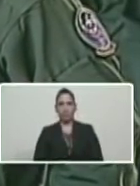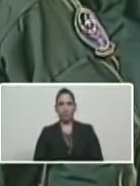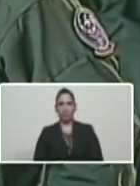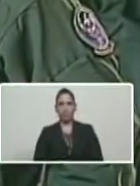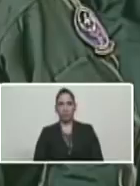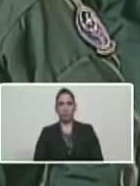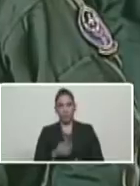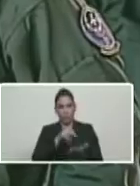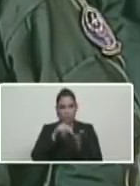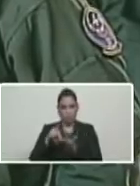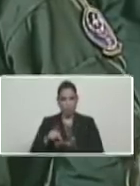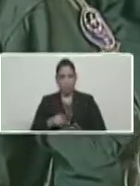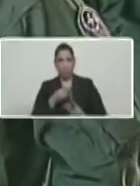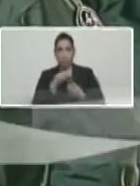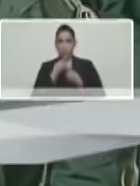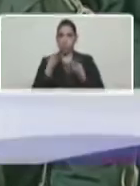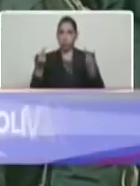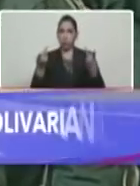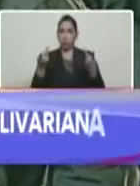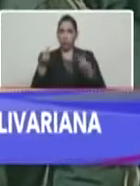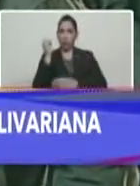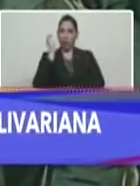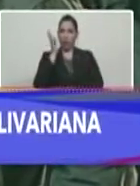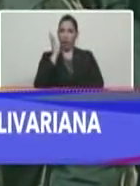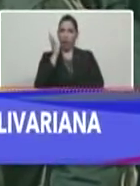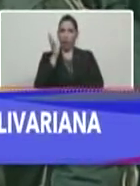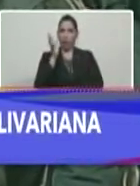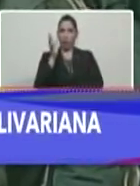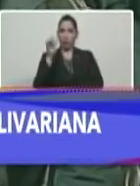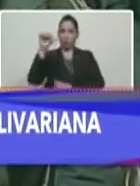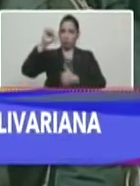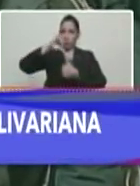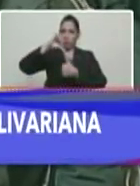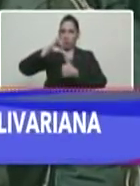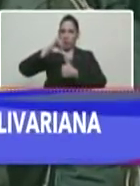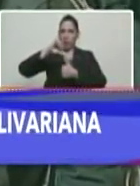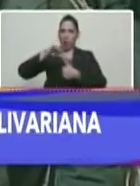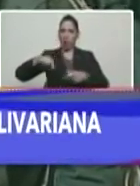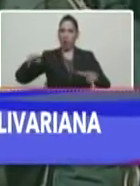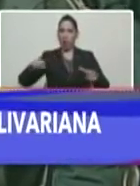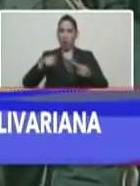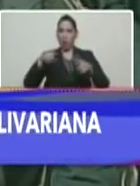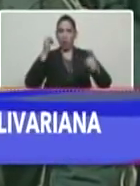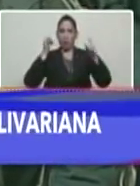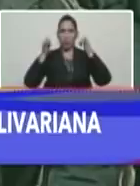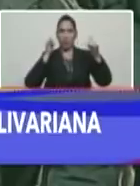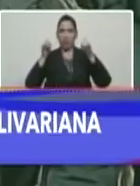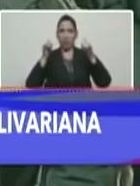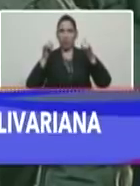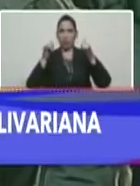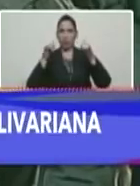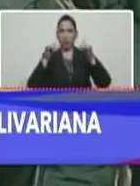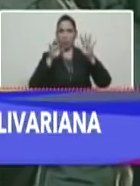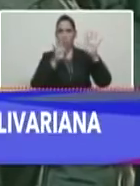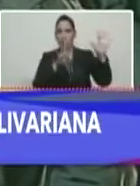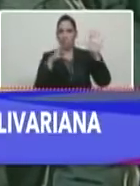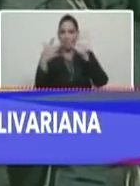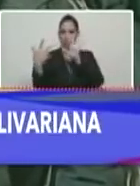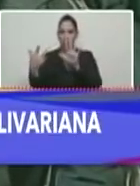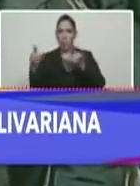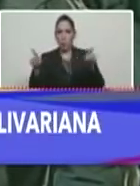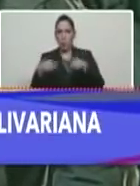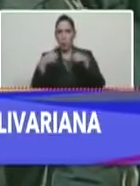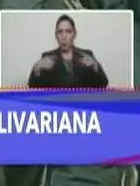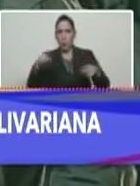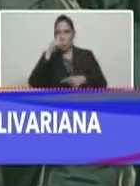Le participo que el acto central con motivo de la celebración del 98 aniversario